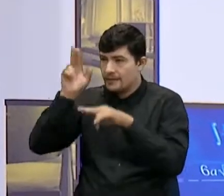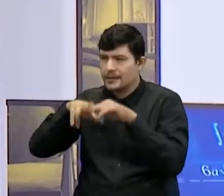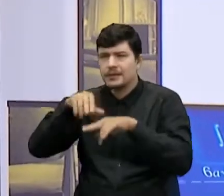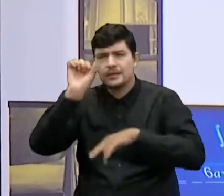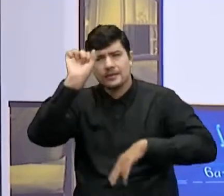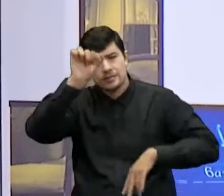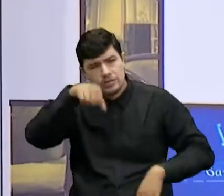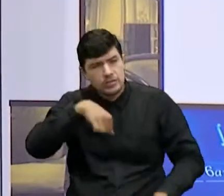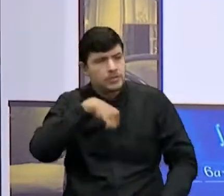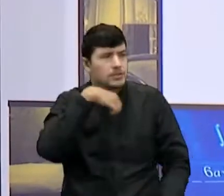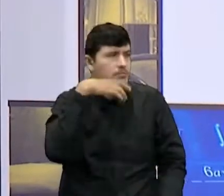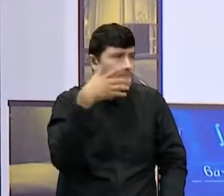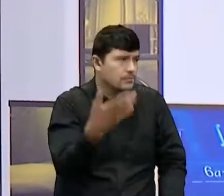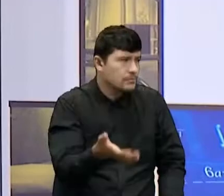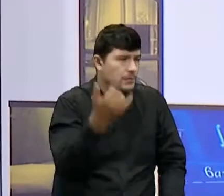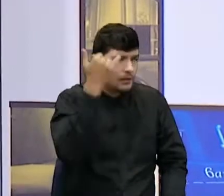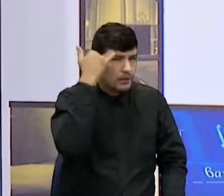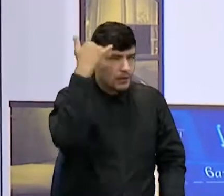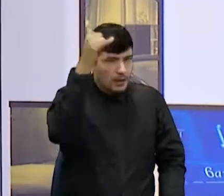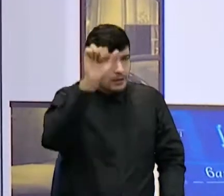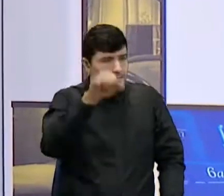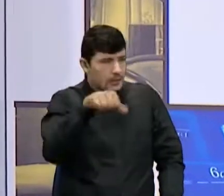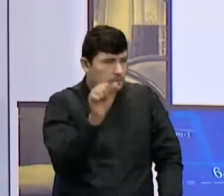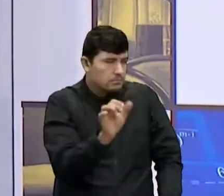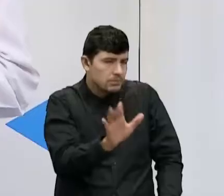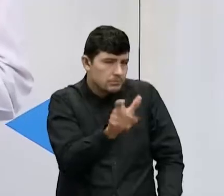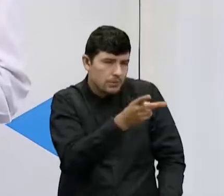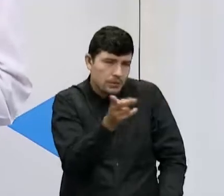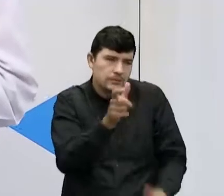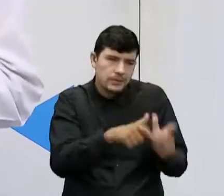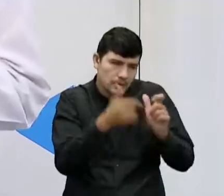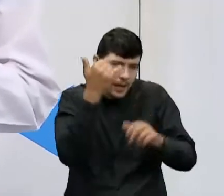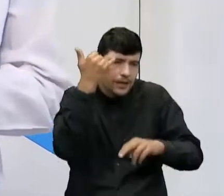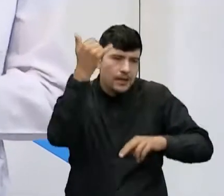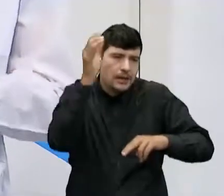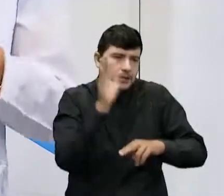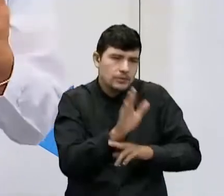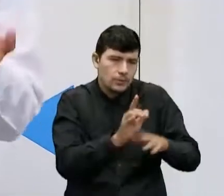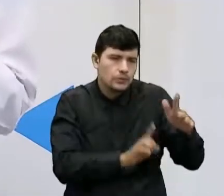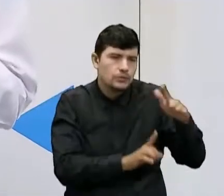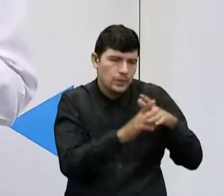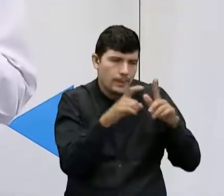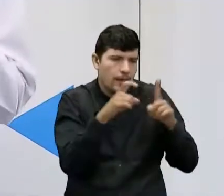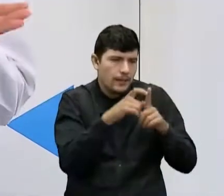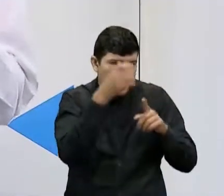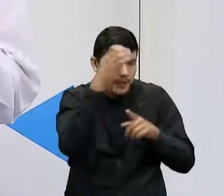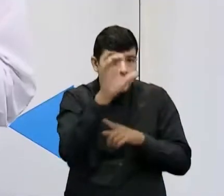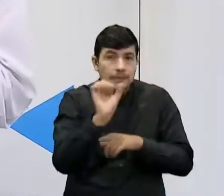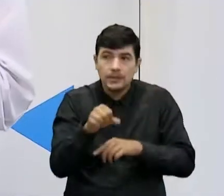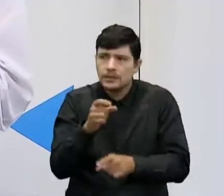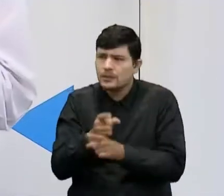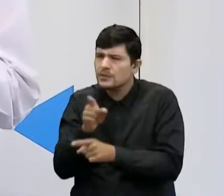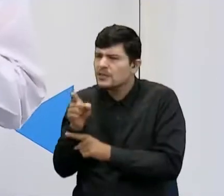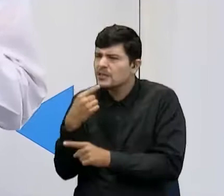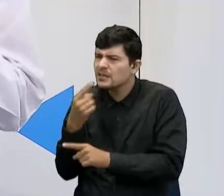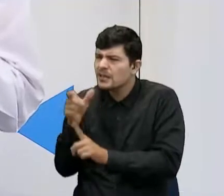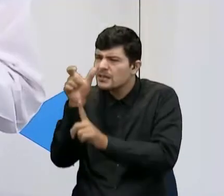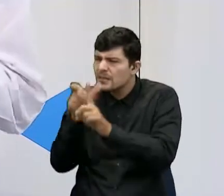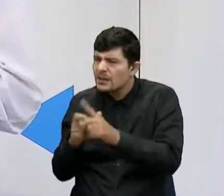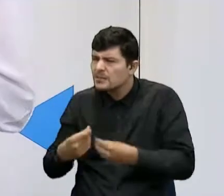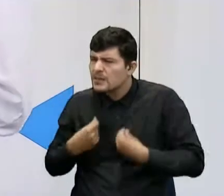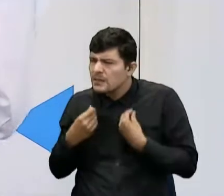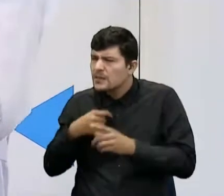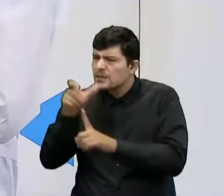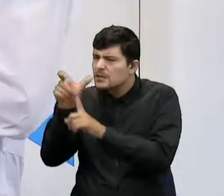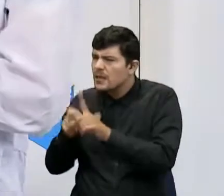Sí, de pronto, como los creadores Sí, podemos decir Bueno, y usted ahorita decía un poquito acerca de los factores bióticos y abióticos y decía